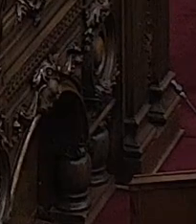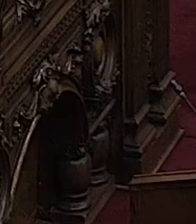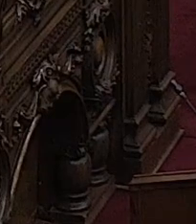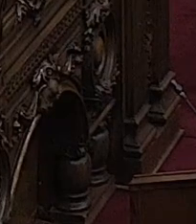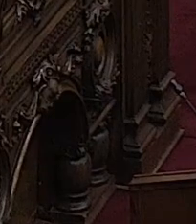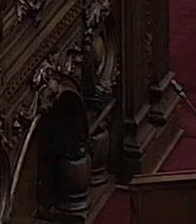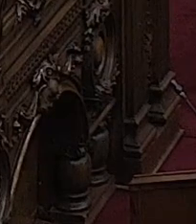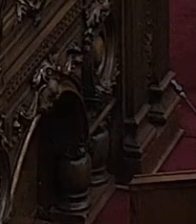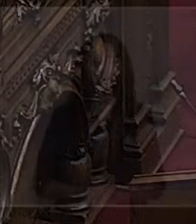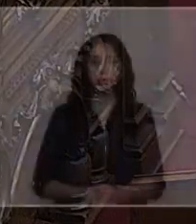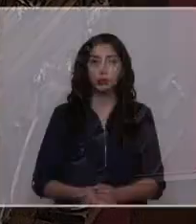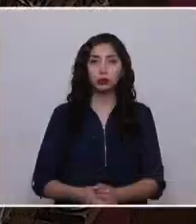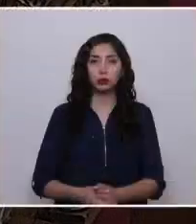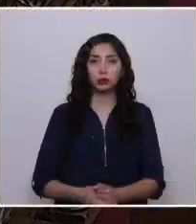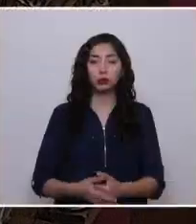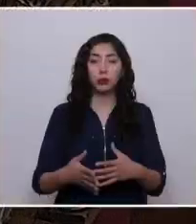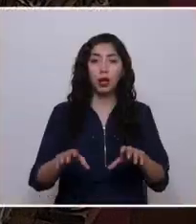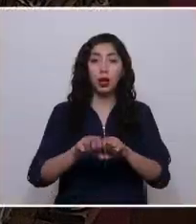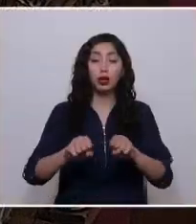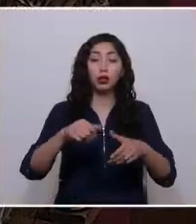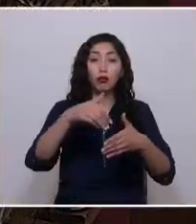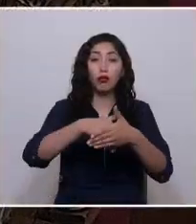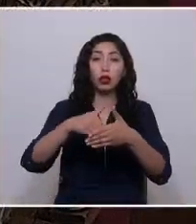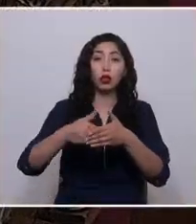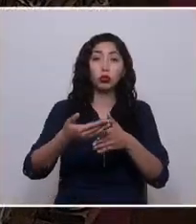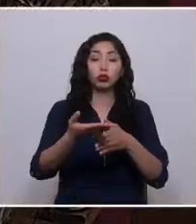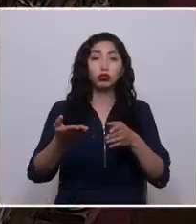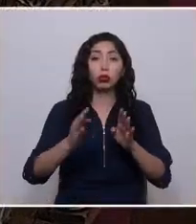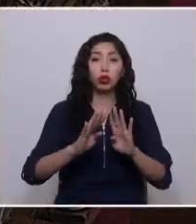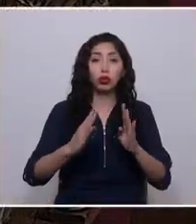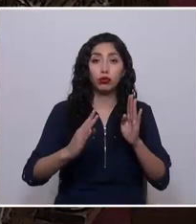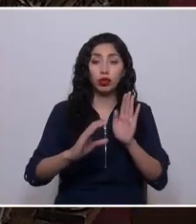¿Han emitido su voto las señoras y señores convencionales?